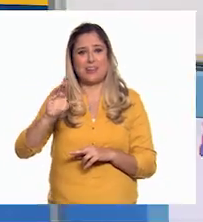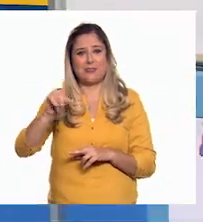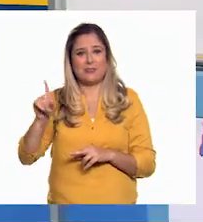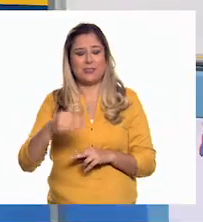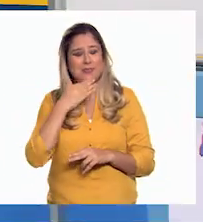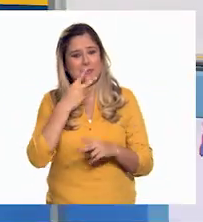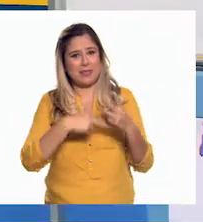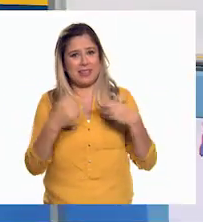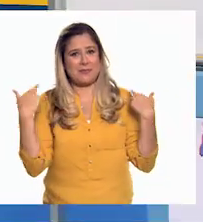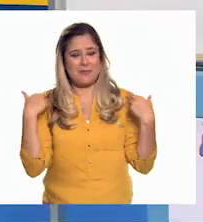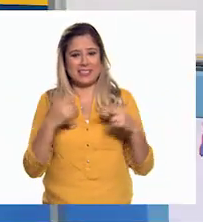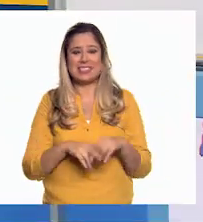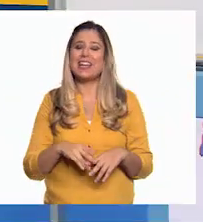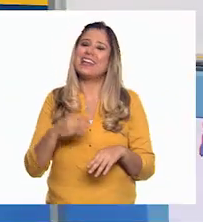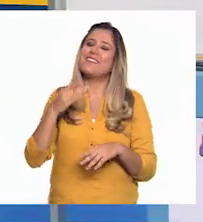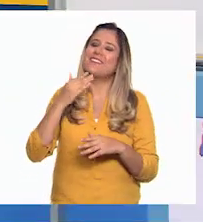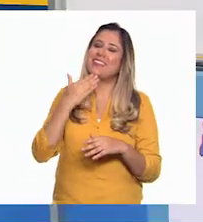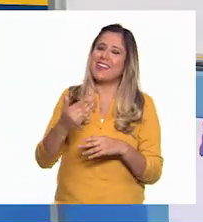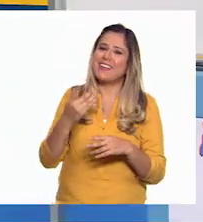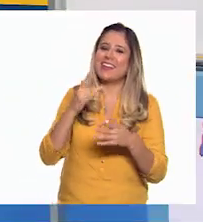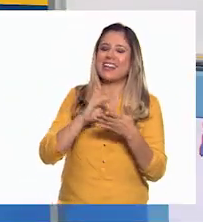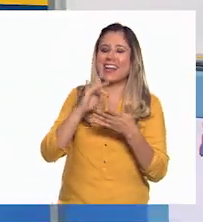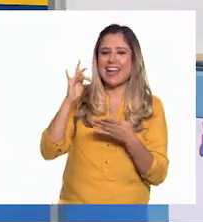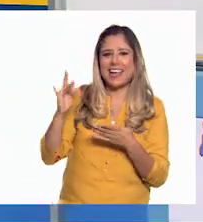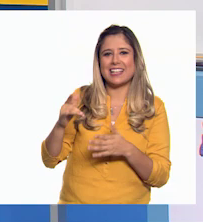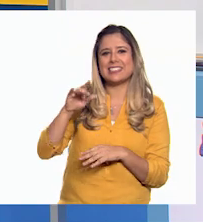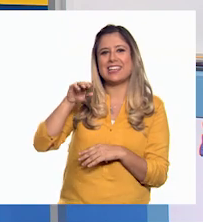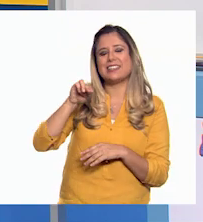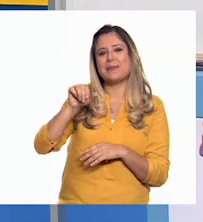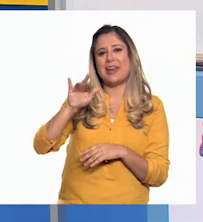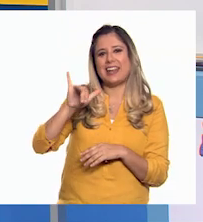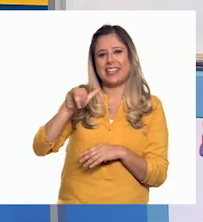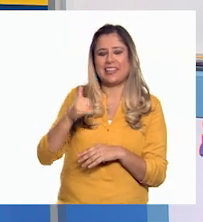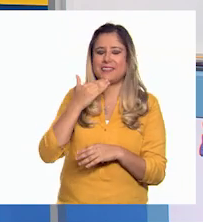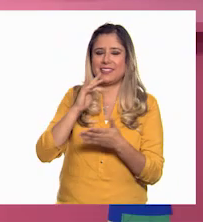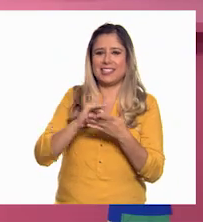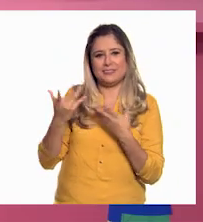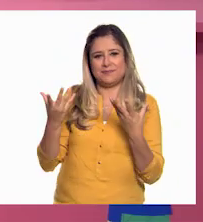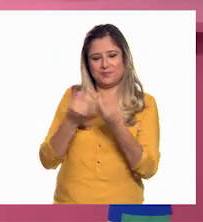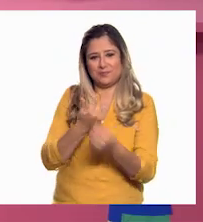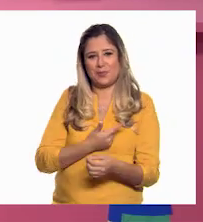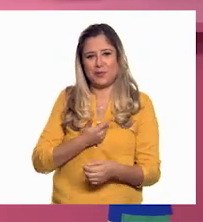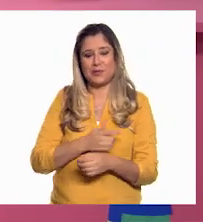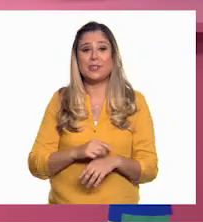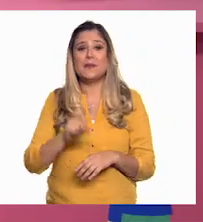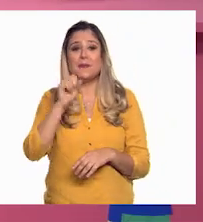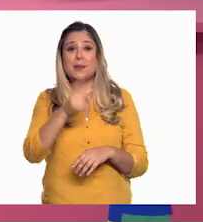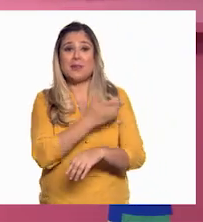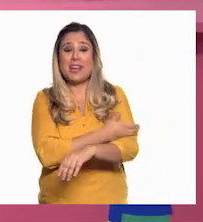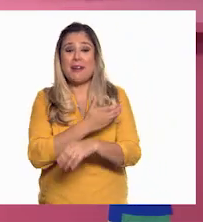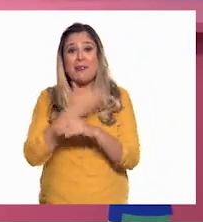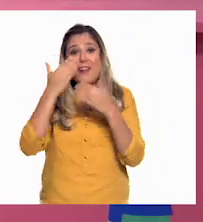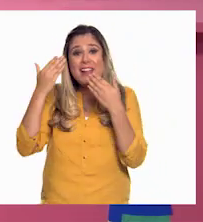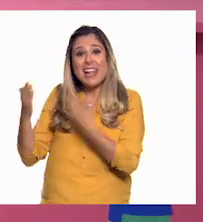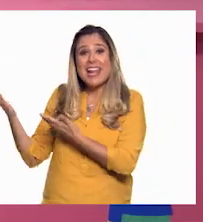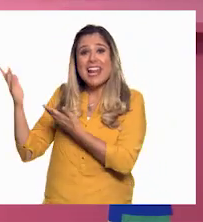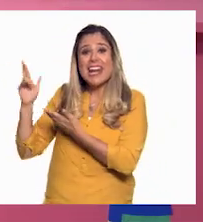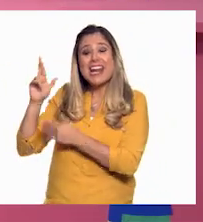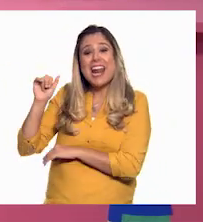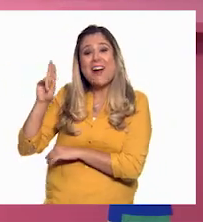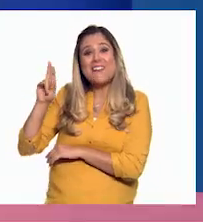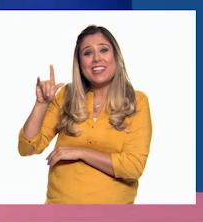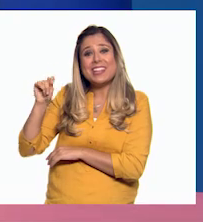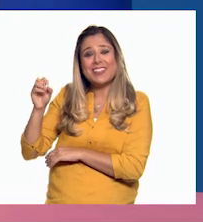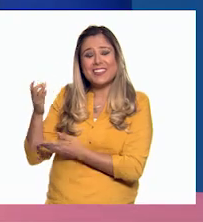maestra. Muchas gracias, María. Es un placer estar nuevamente con todos ustedes. Y también nos acompaña Raulito. Bienvenido,